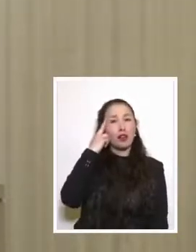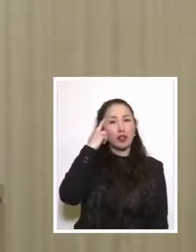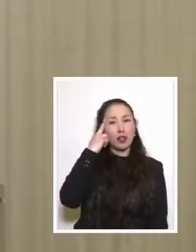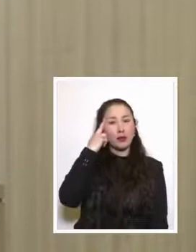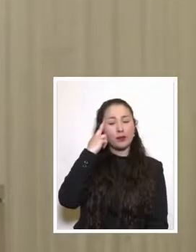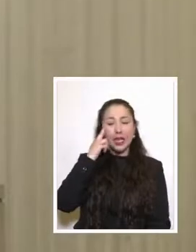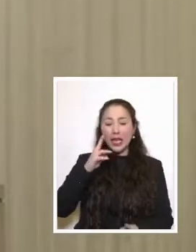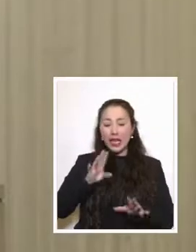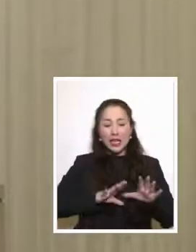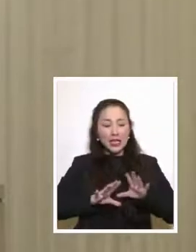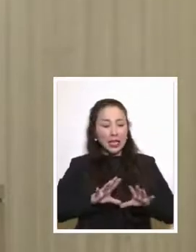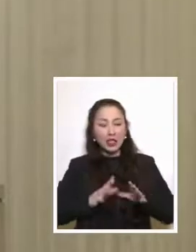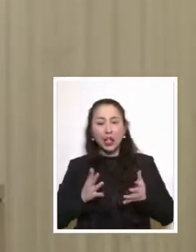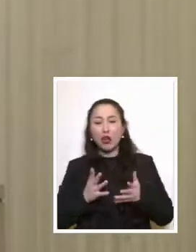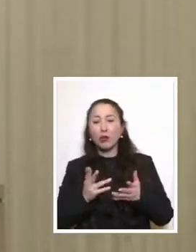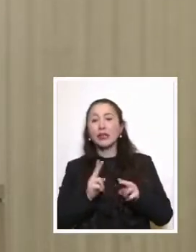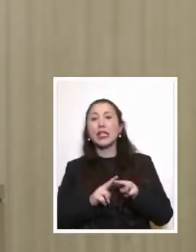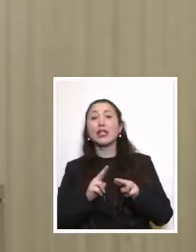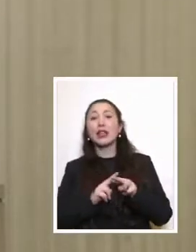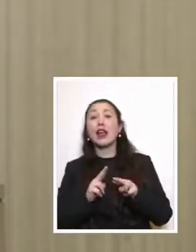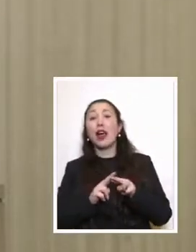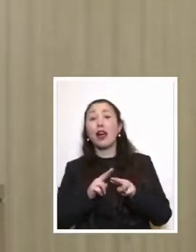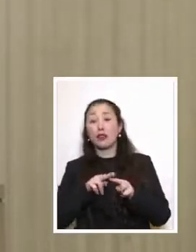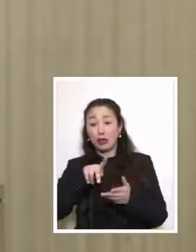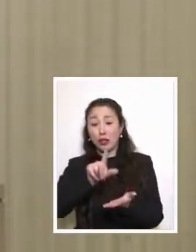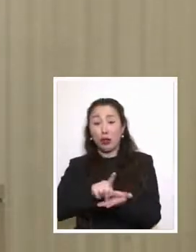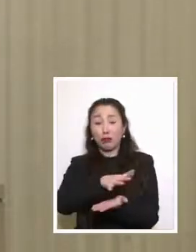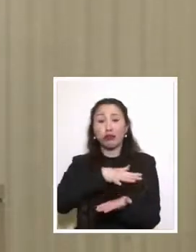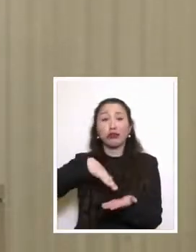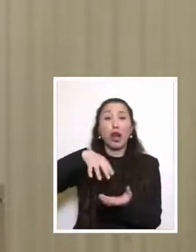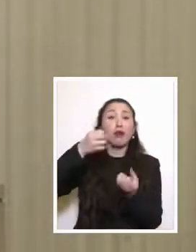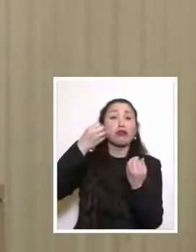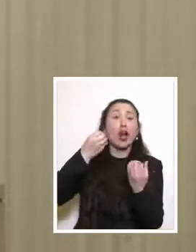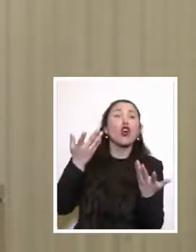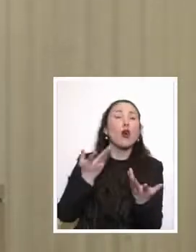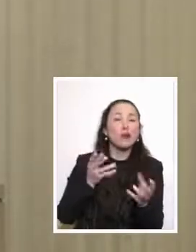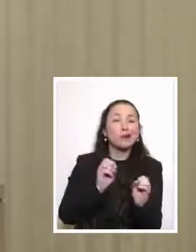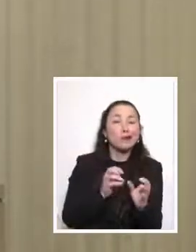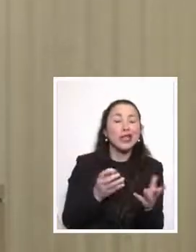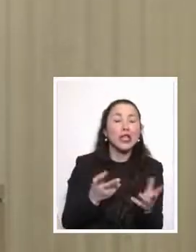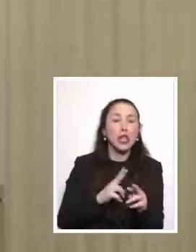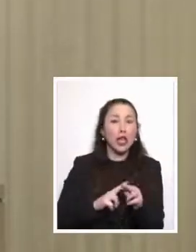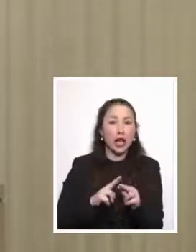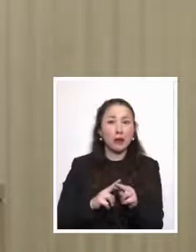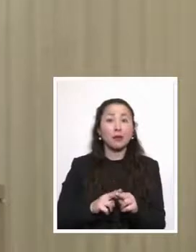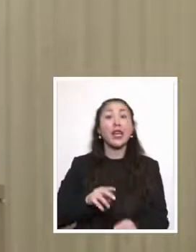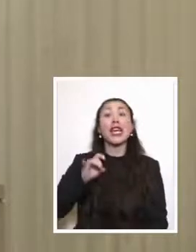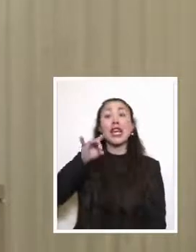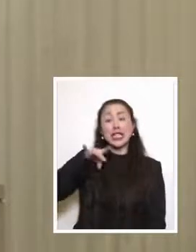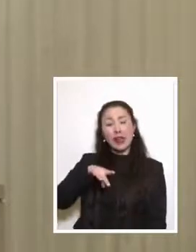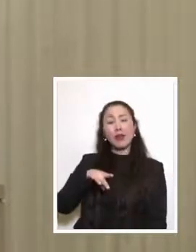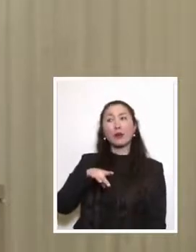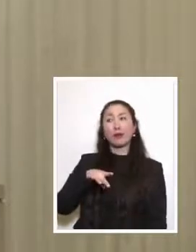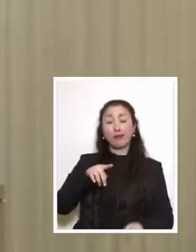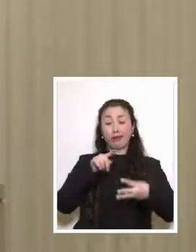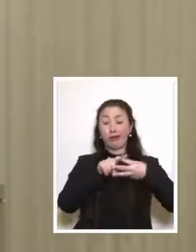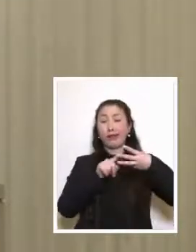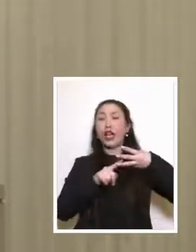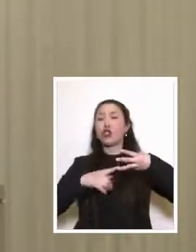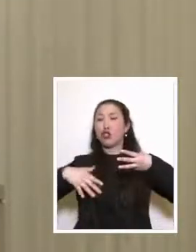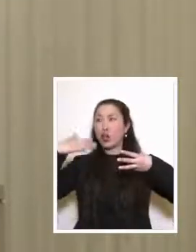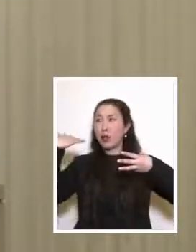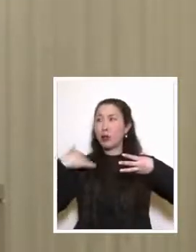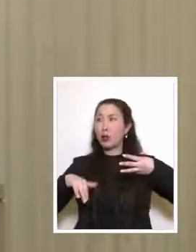cómo avanzar hacia la recuperación y transformación educativa. Y sabemos cuán importantes son las cuestiones, las preguntas, ¿no? Ya